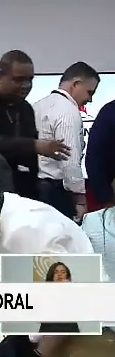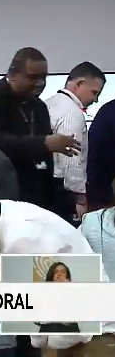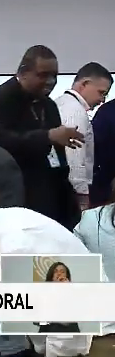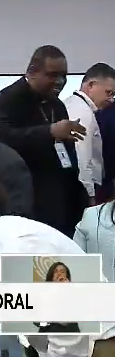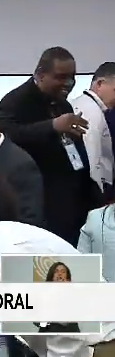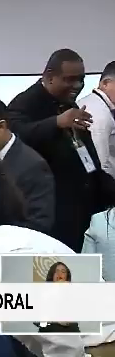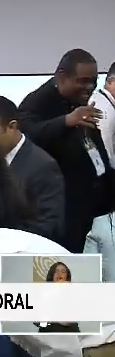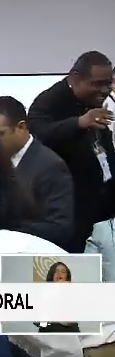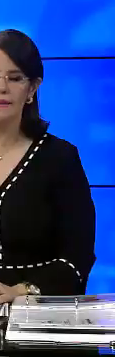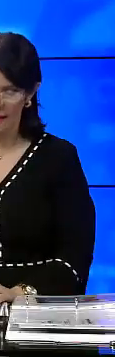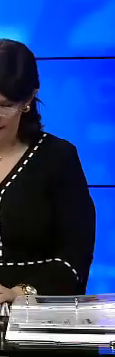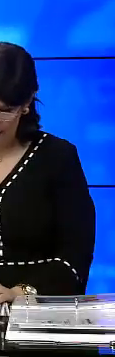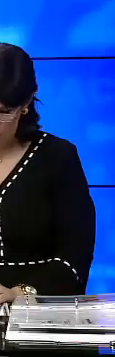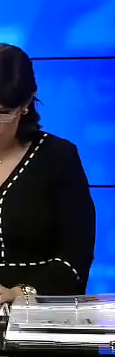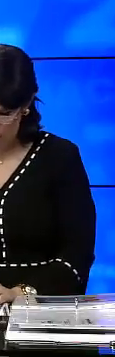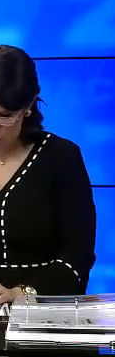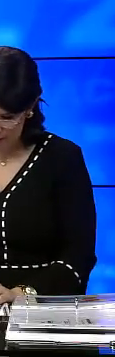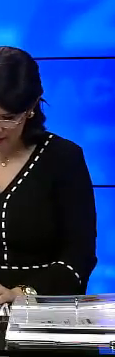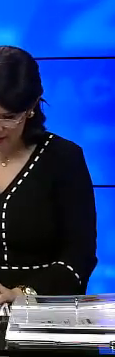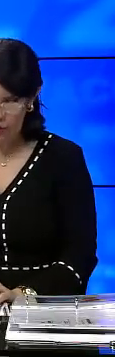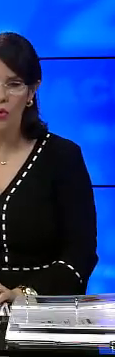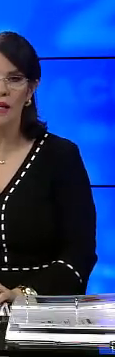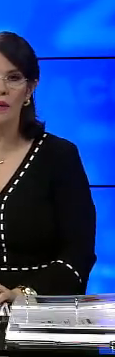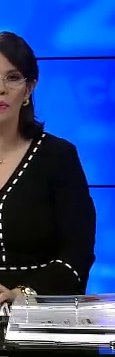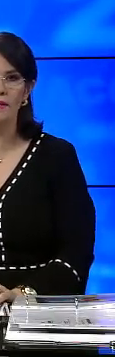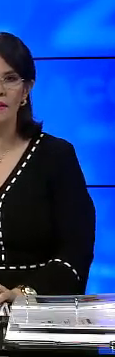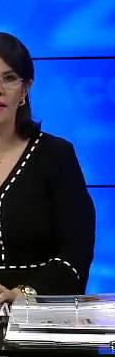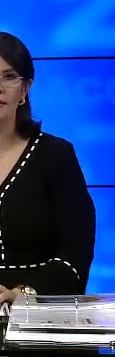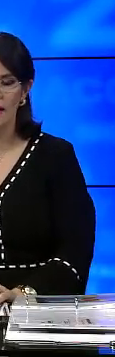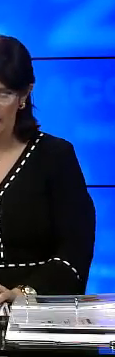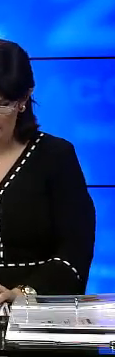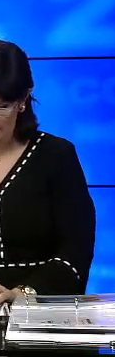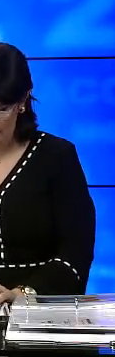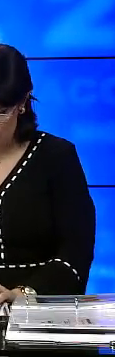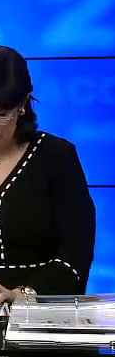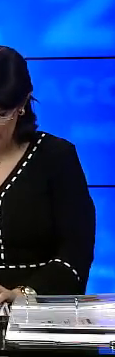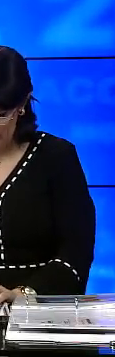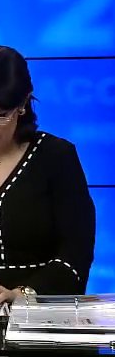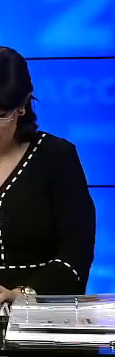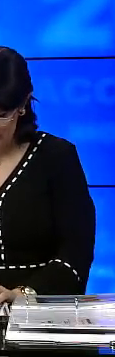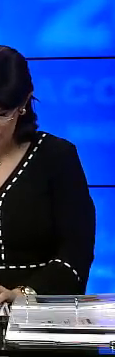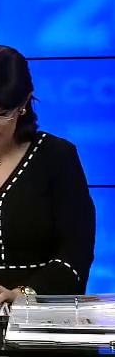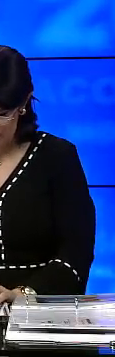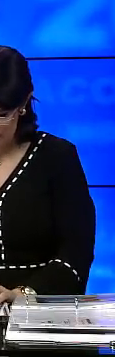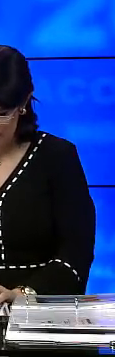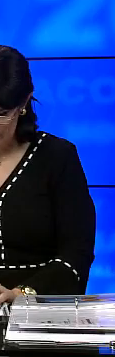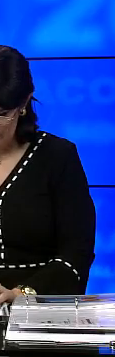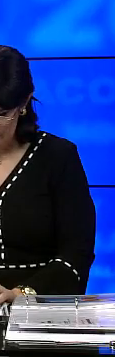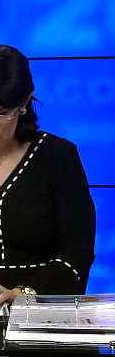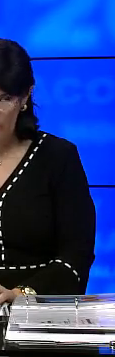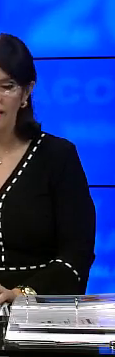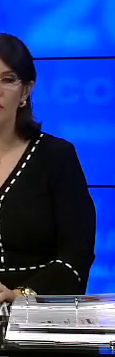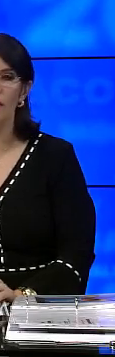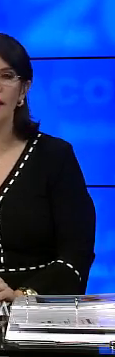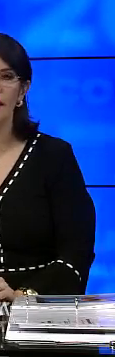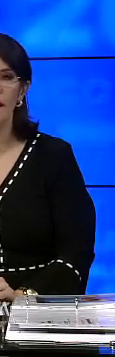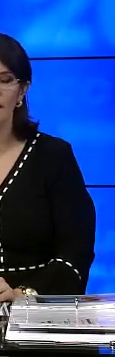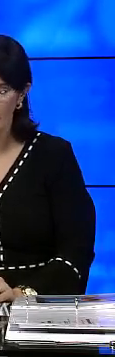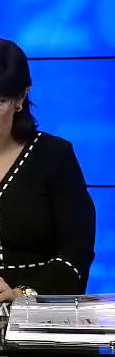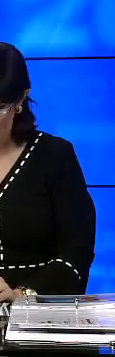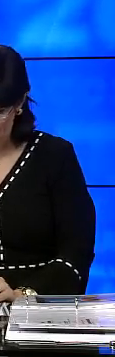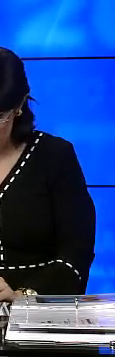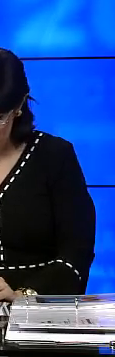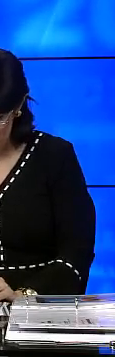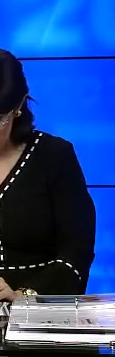surgió a raíz del diálogo acompañado del presidente del CONEP, Pedro Brache, y también la Coordinadora